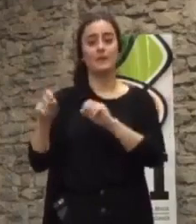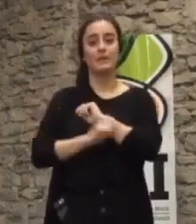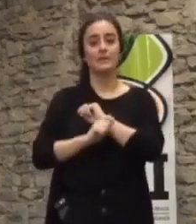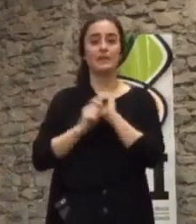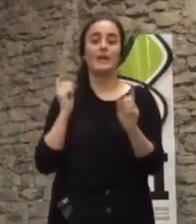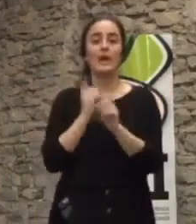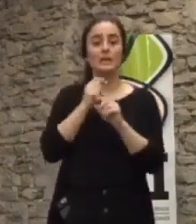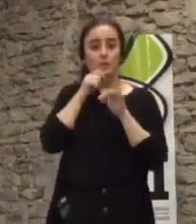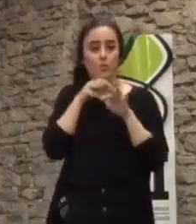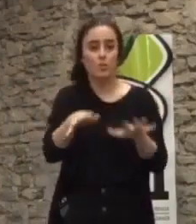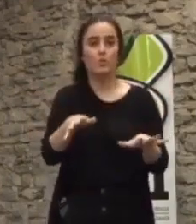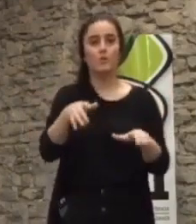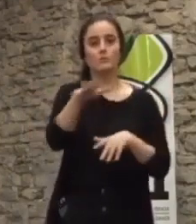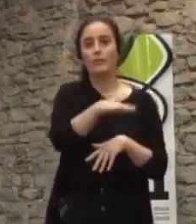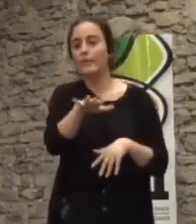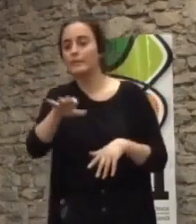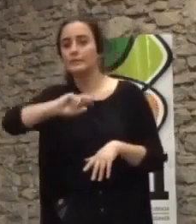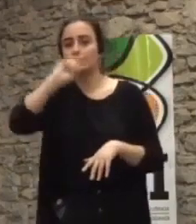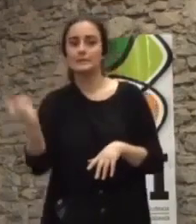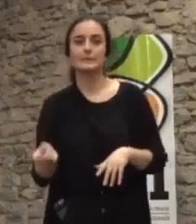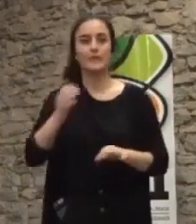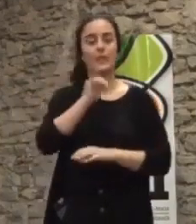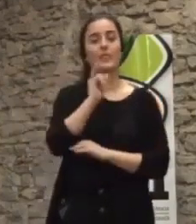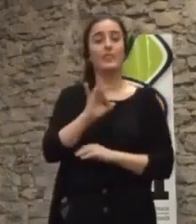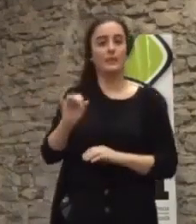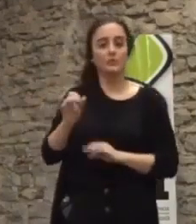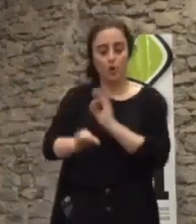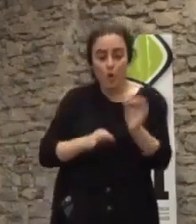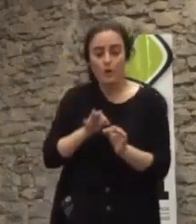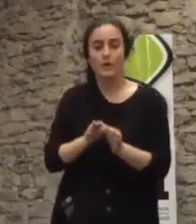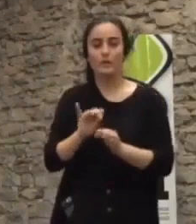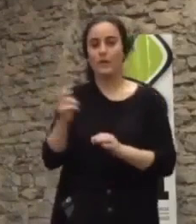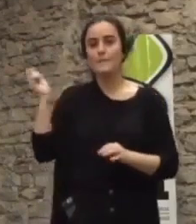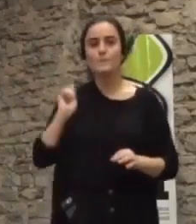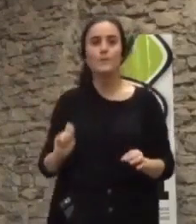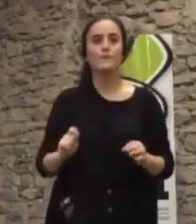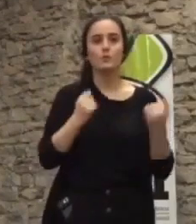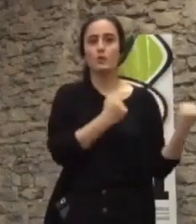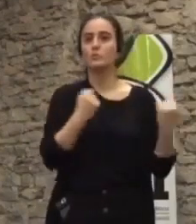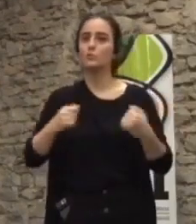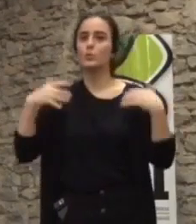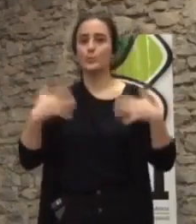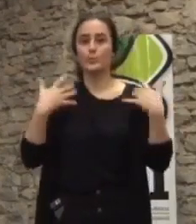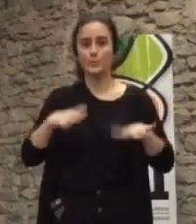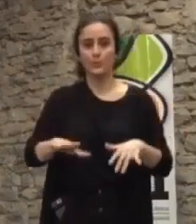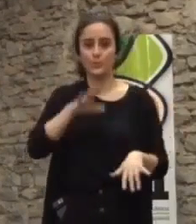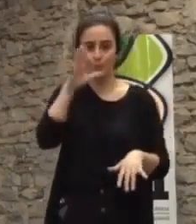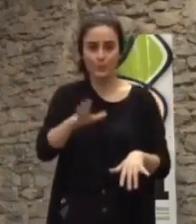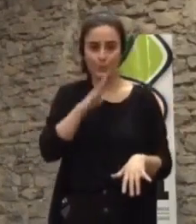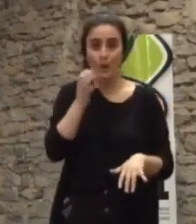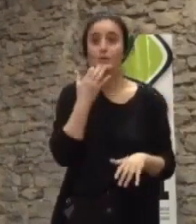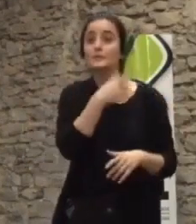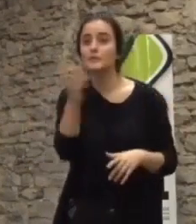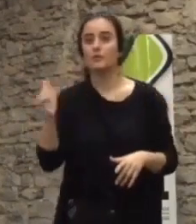estrategias antirrumores en diversos municipios, ¿no?, organizada desde ZAS, con la verdad que un elenco de profesionales que es maravilloso. Así que, si tenéis la